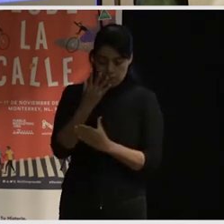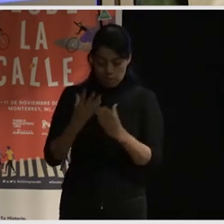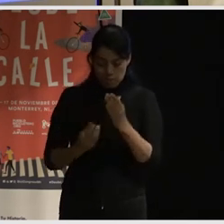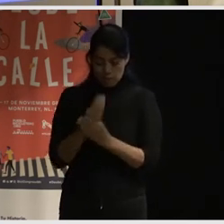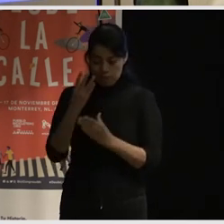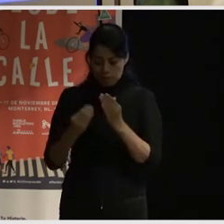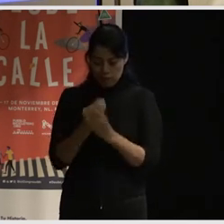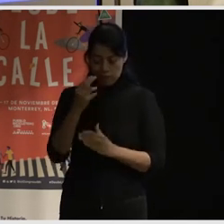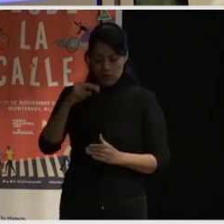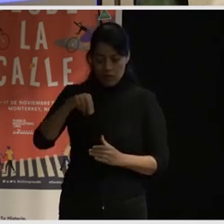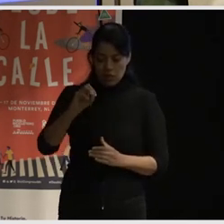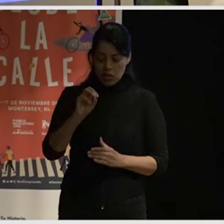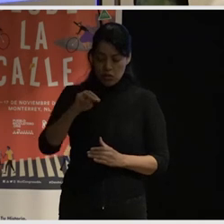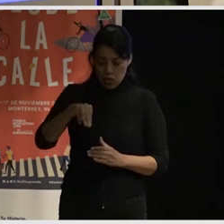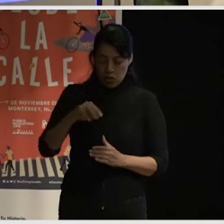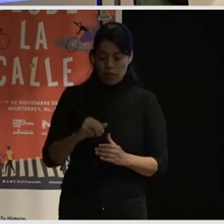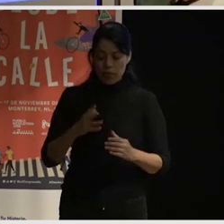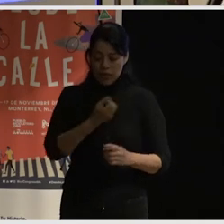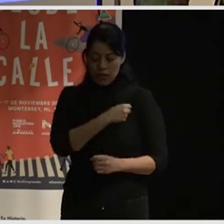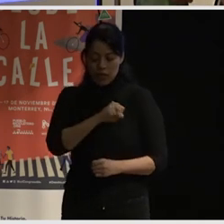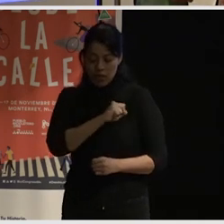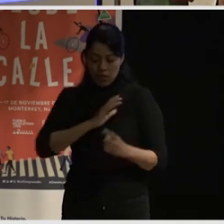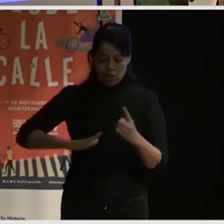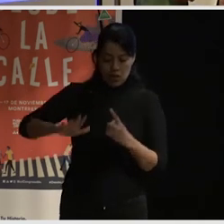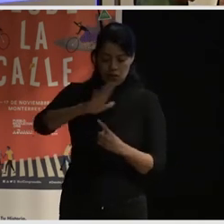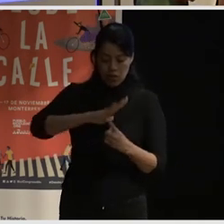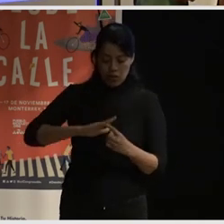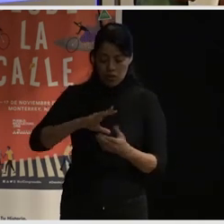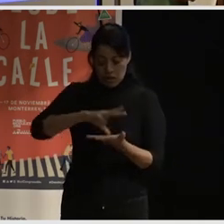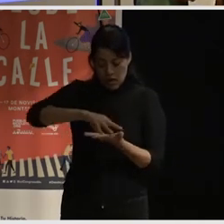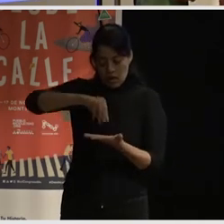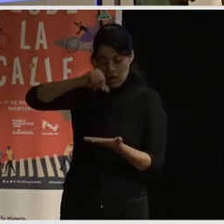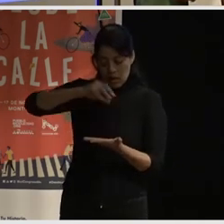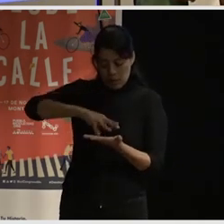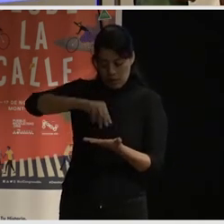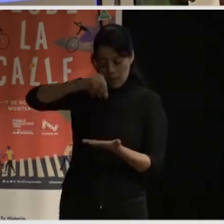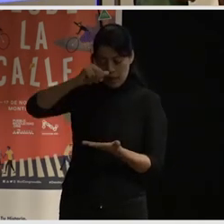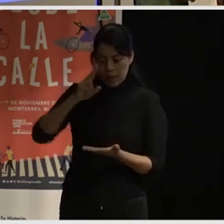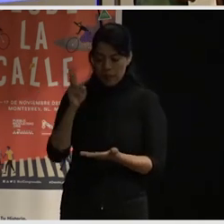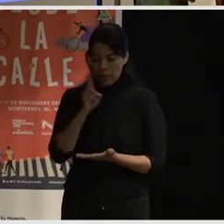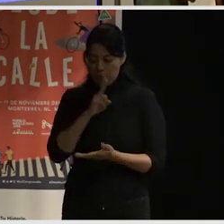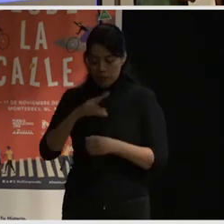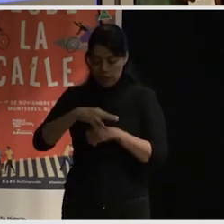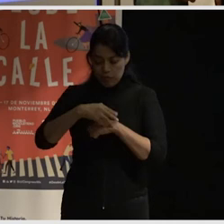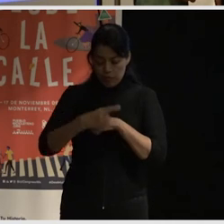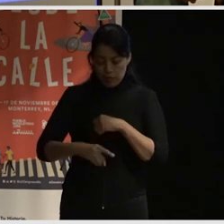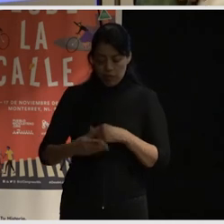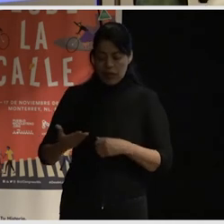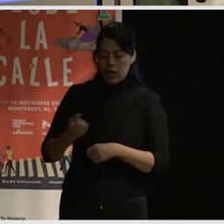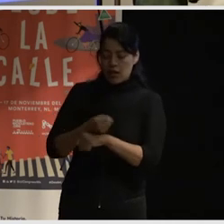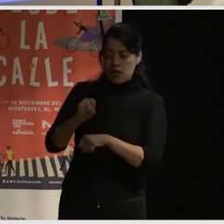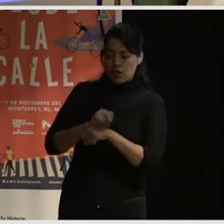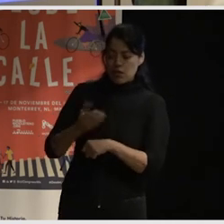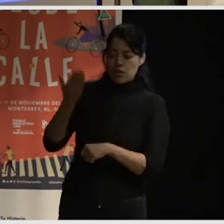mexicanas de salud ambiental y la de material particulado se acaba de firmar la semana pasada y